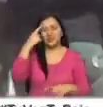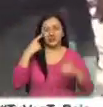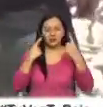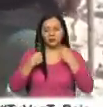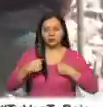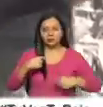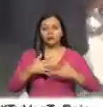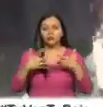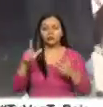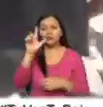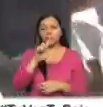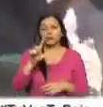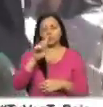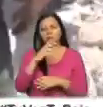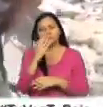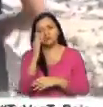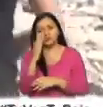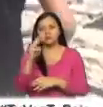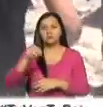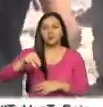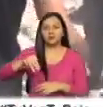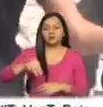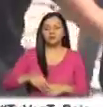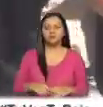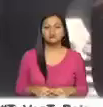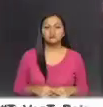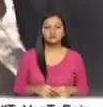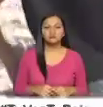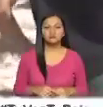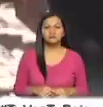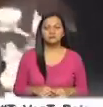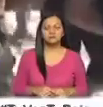la noche del lunes y parte del martes.